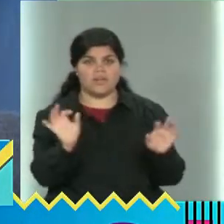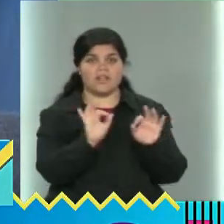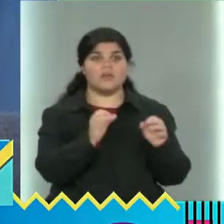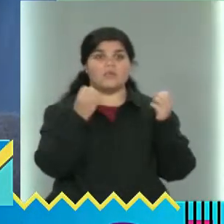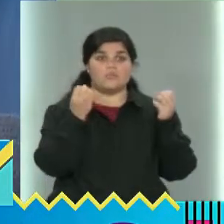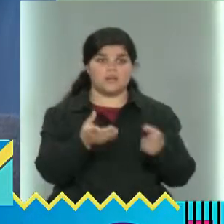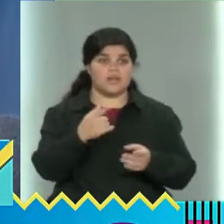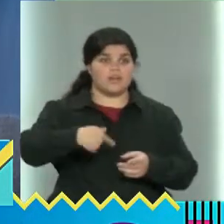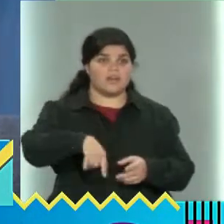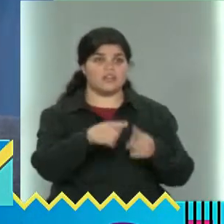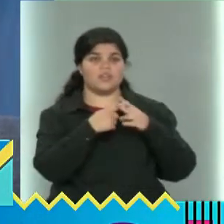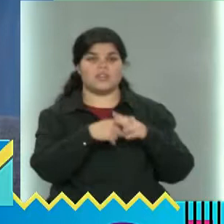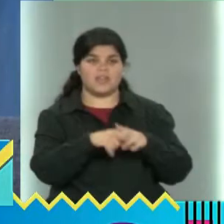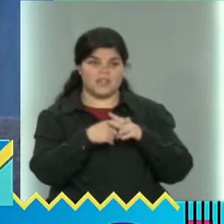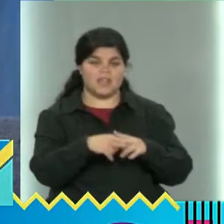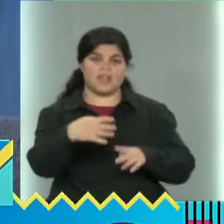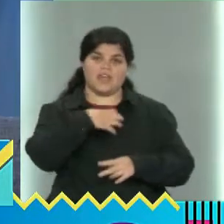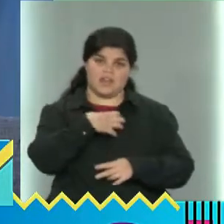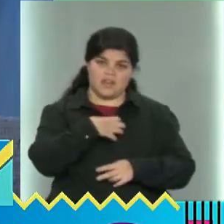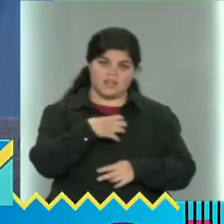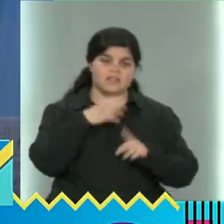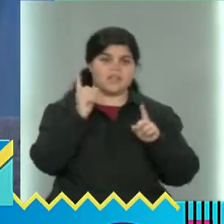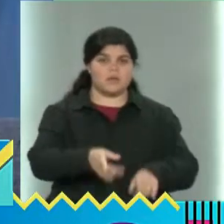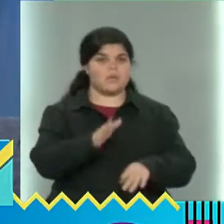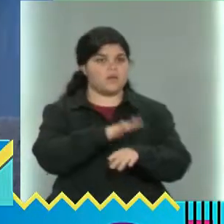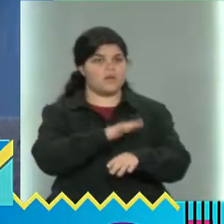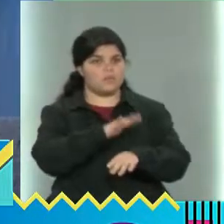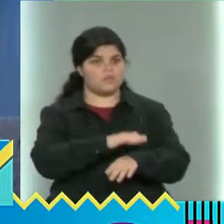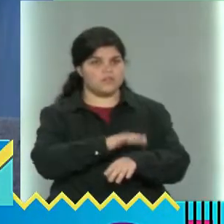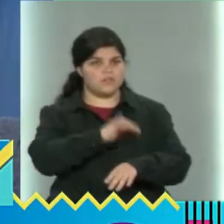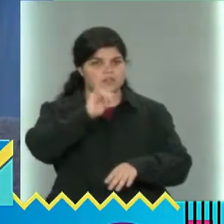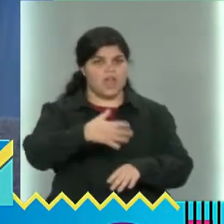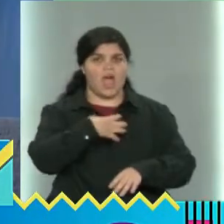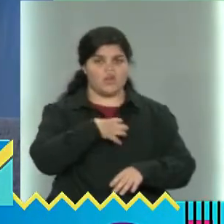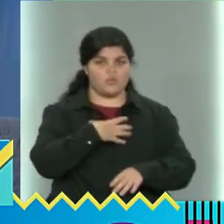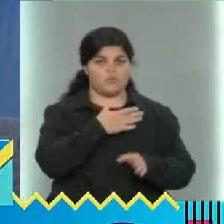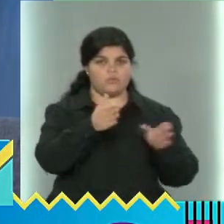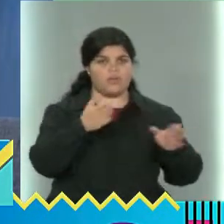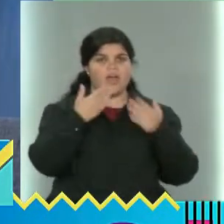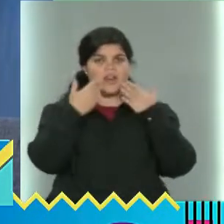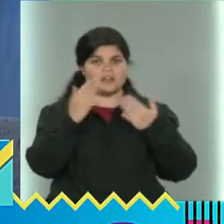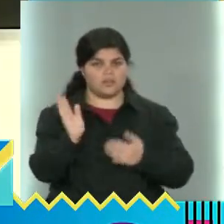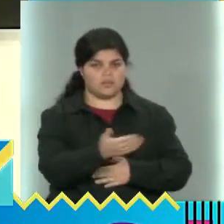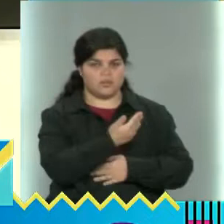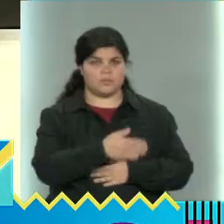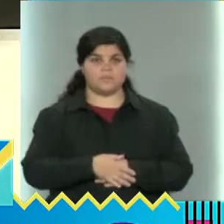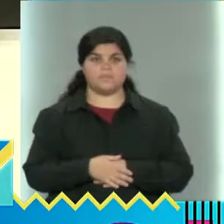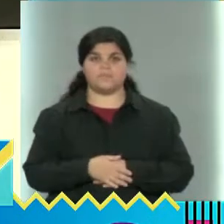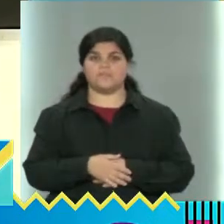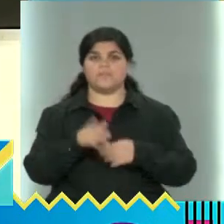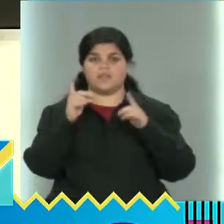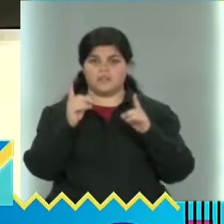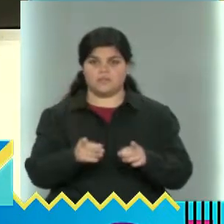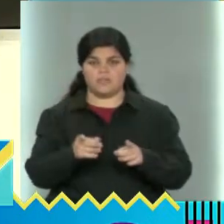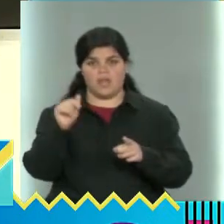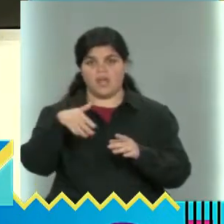también a que están dando talleres, están dando clases y están muy comprometidos con sus alumnos, así que agradecerles a ellos también. Bien, nos vamos a ir nuevamente